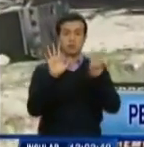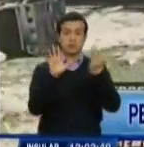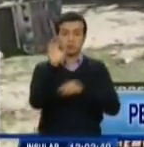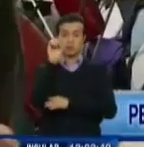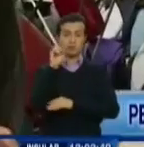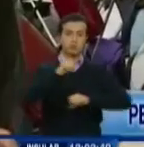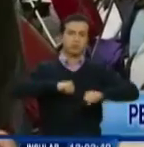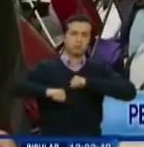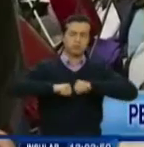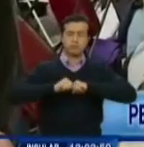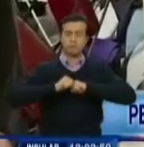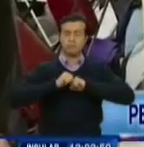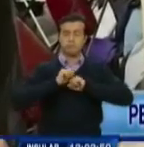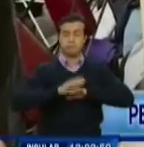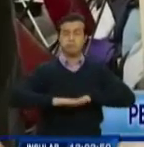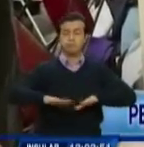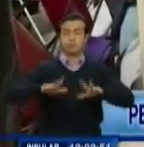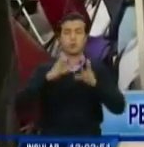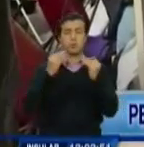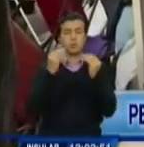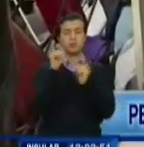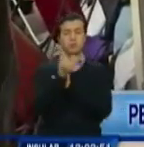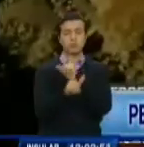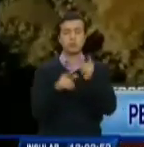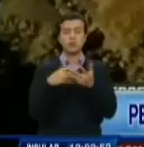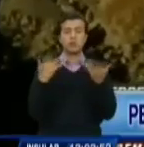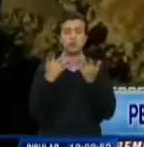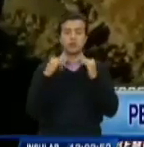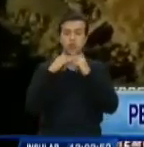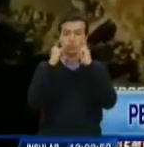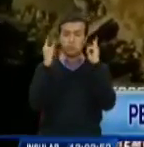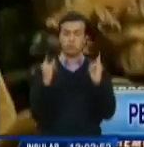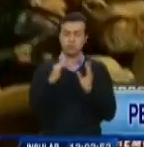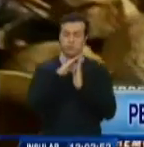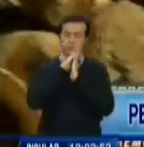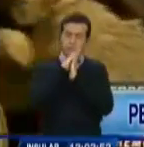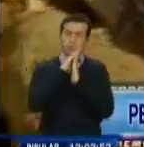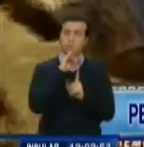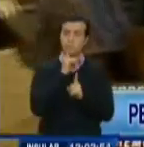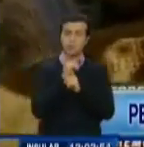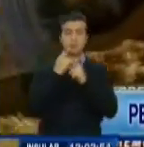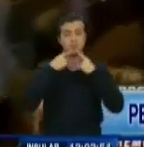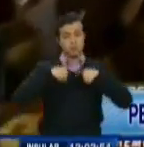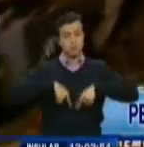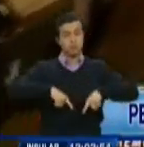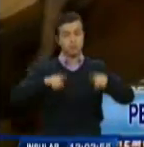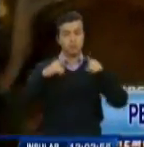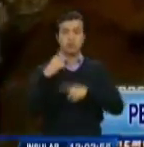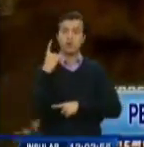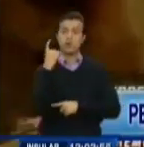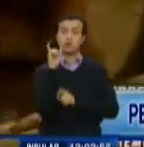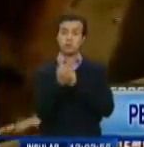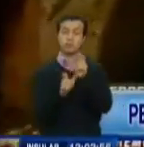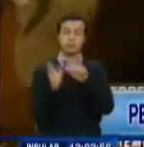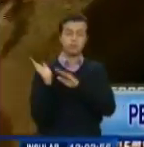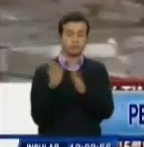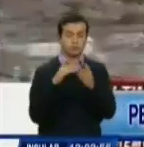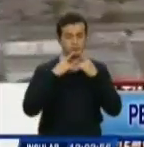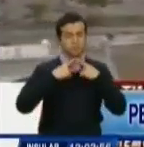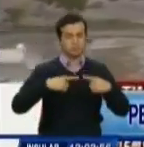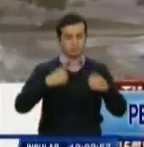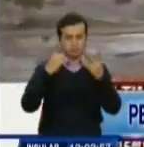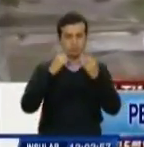de Sismología obligó a que miles de personas duerman en carpas. Esto mientras se confirma que se eleva a 11 el número de